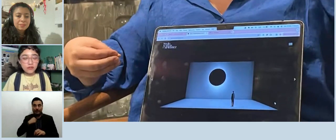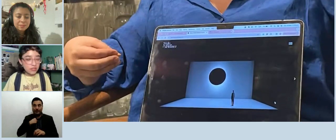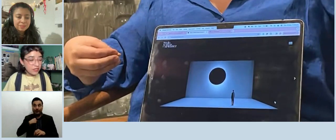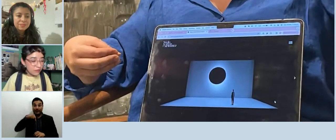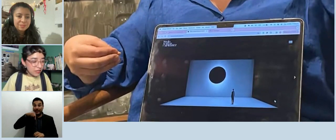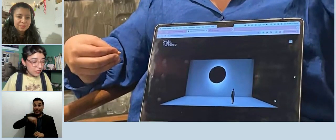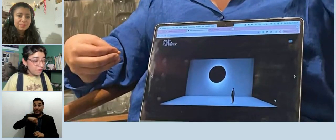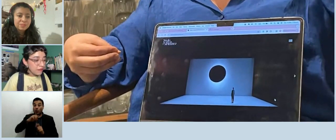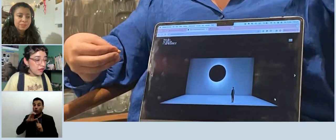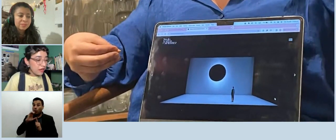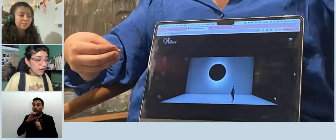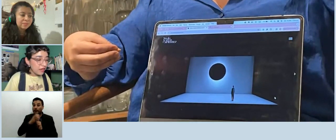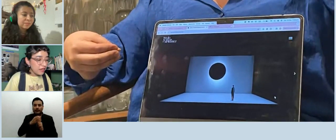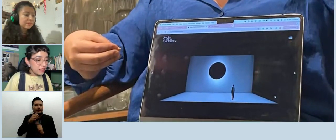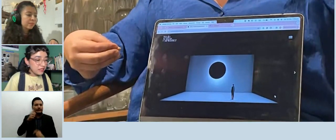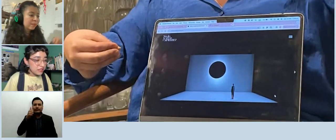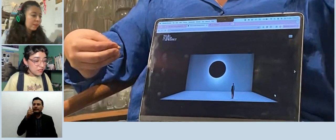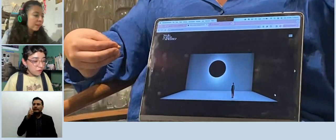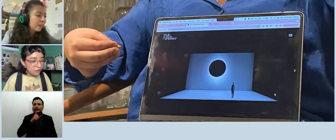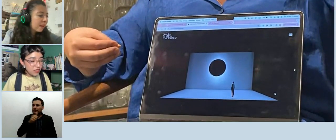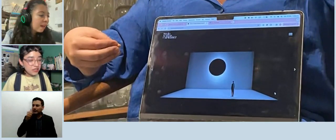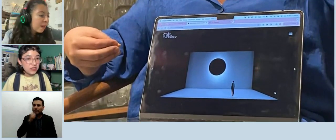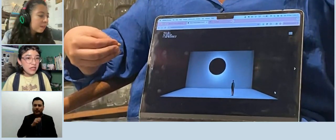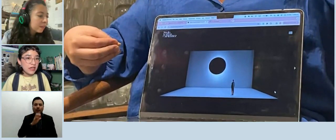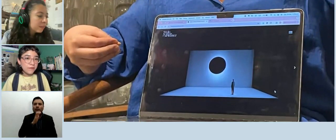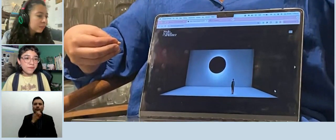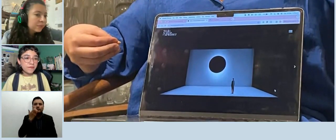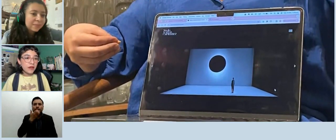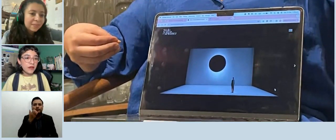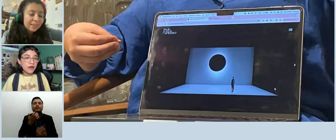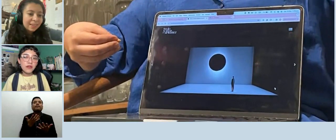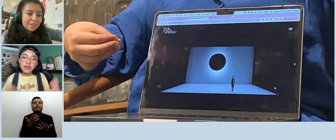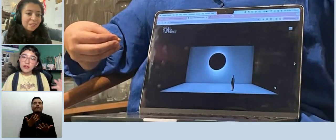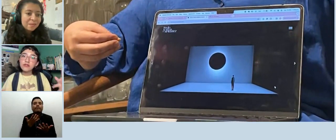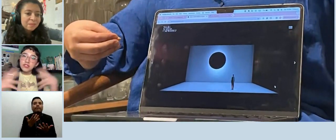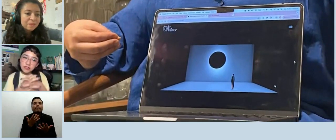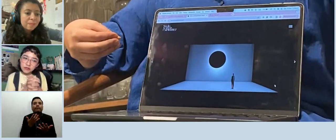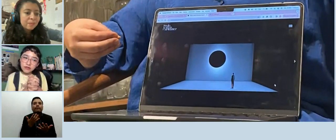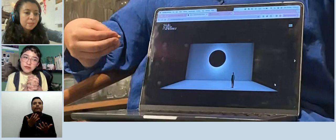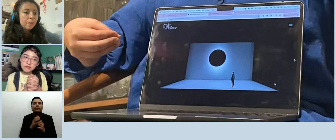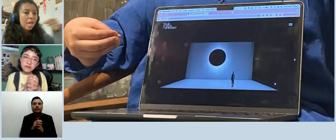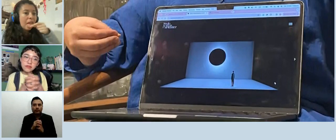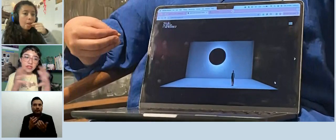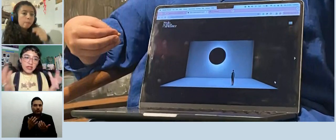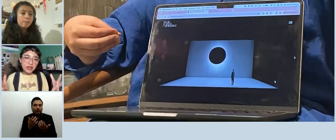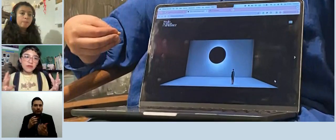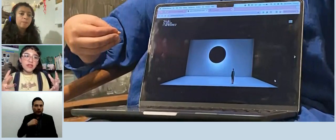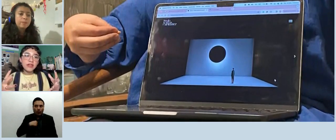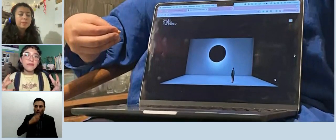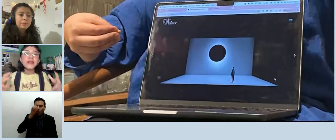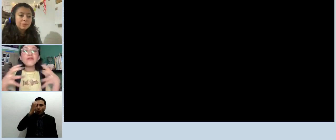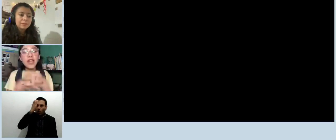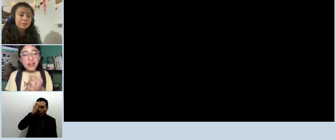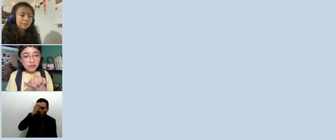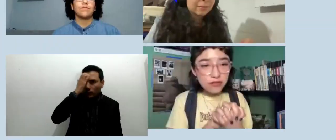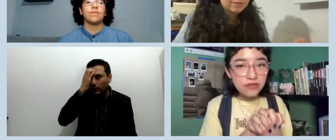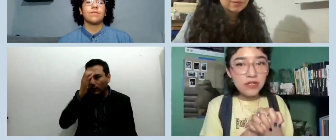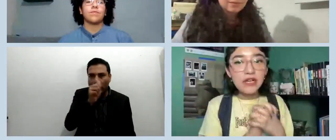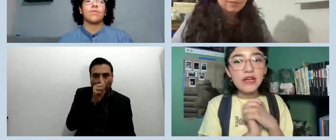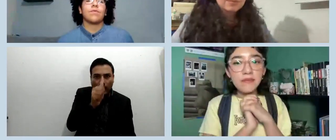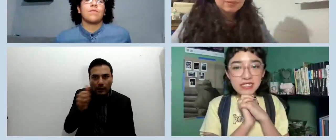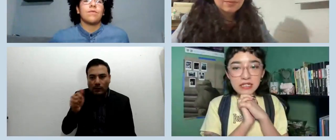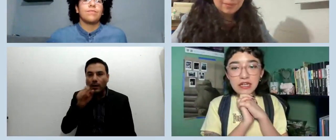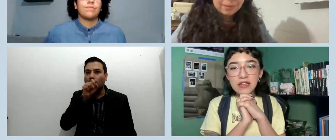ensayando constantemente es esas formas de de conocernos de de vincularnos